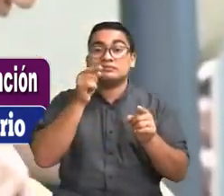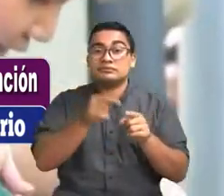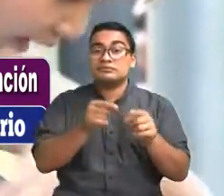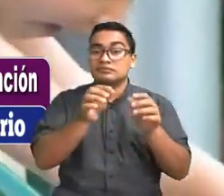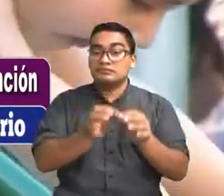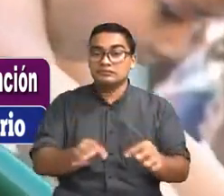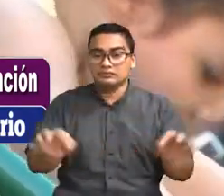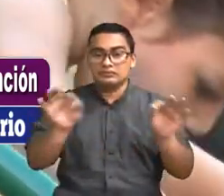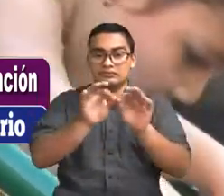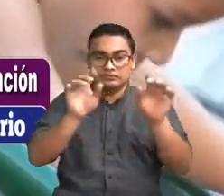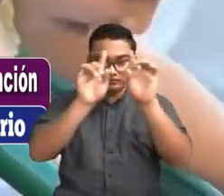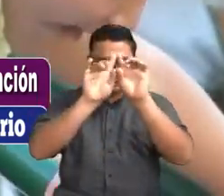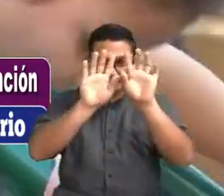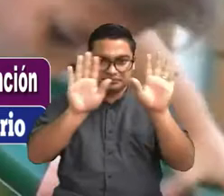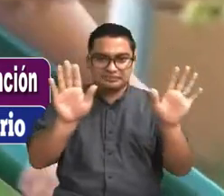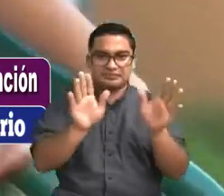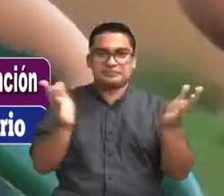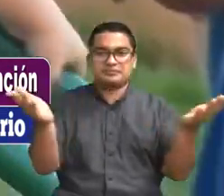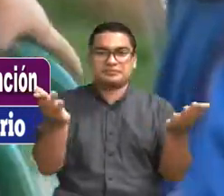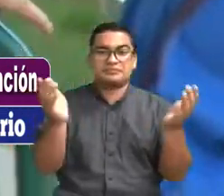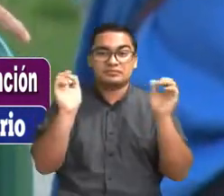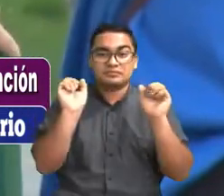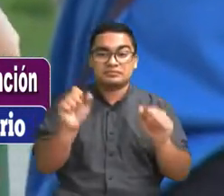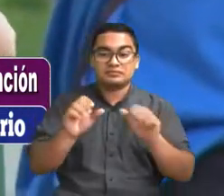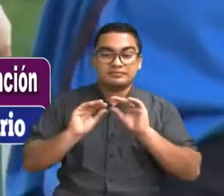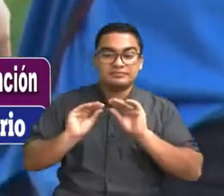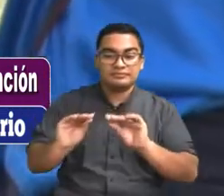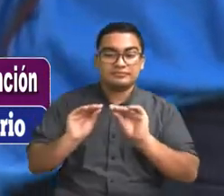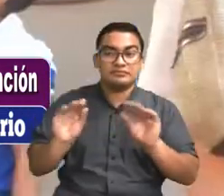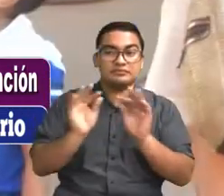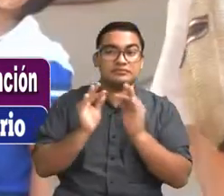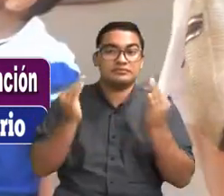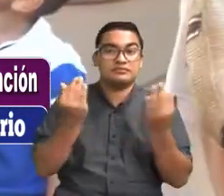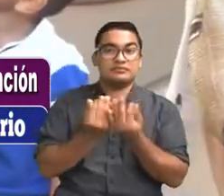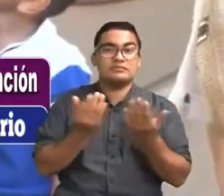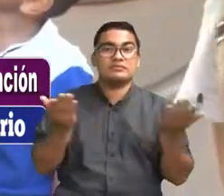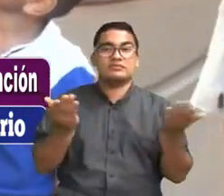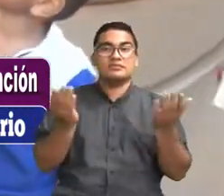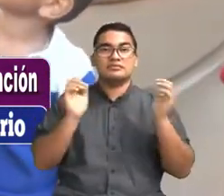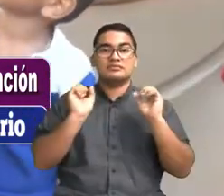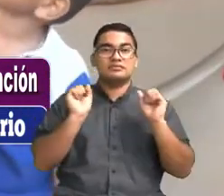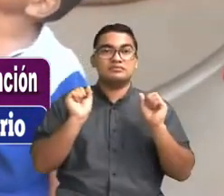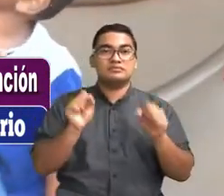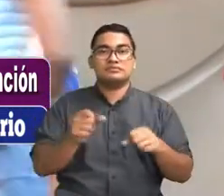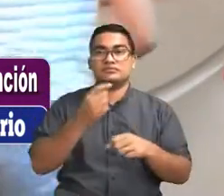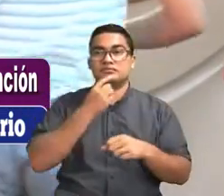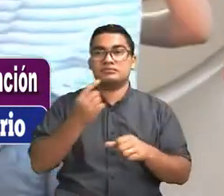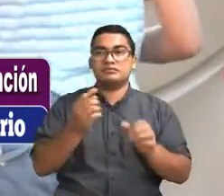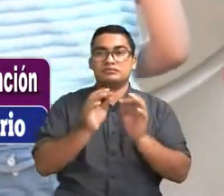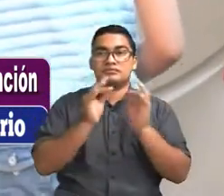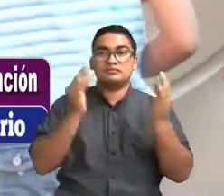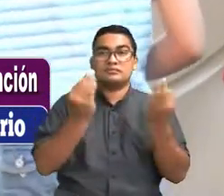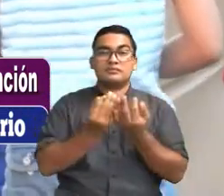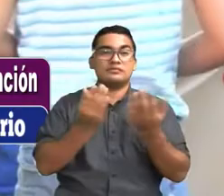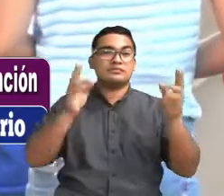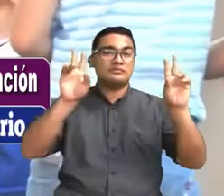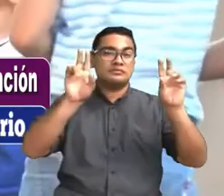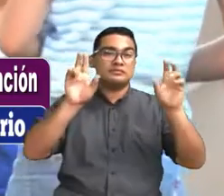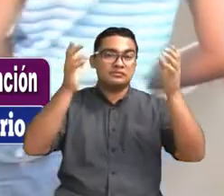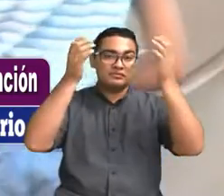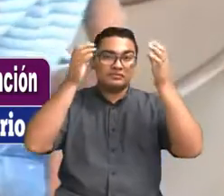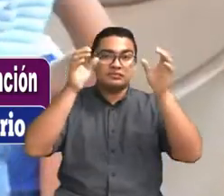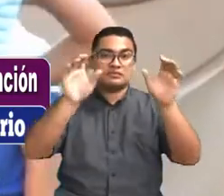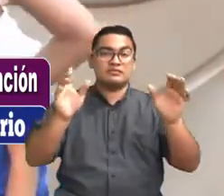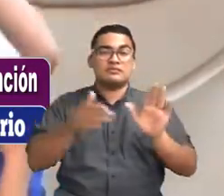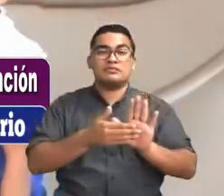decir, cómo enseñar a la familia, cómo construir en la familia una cultura distinta del